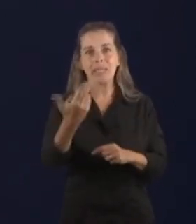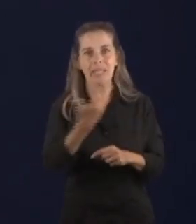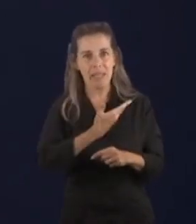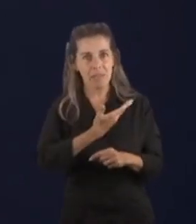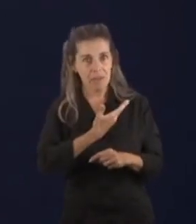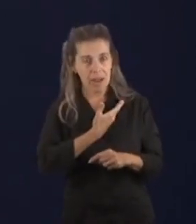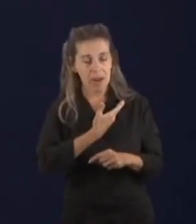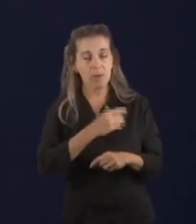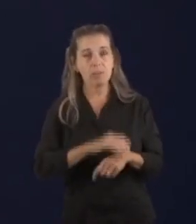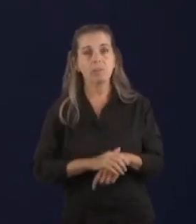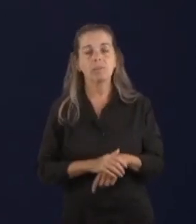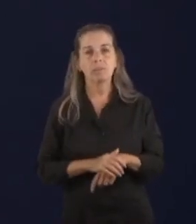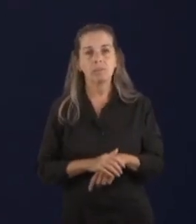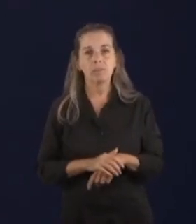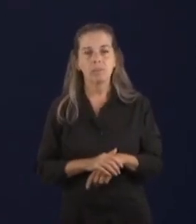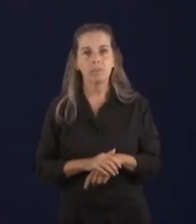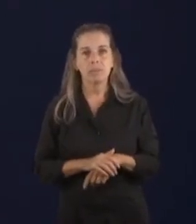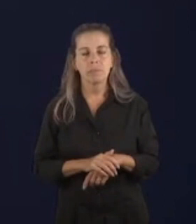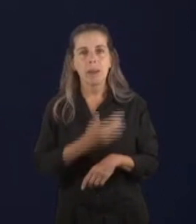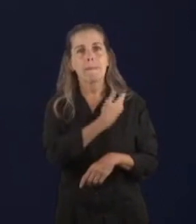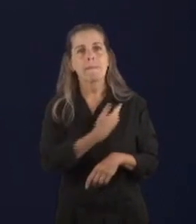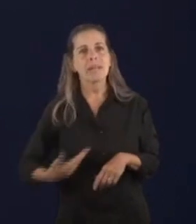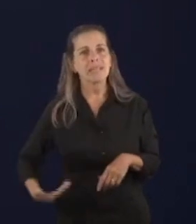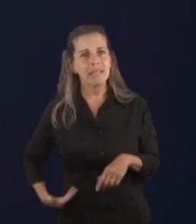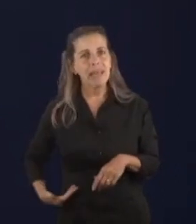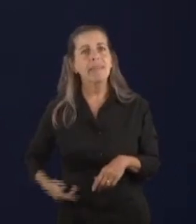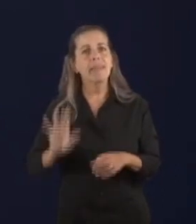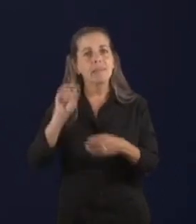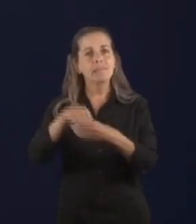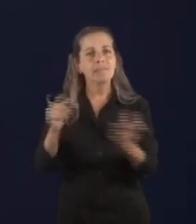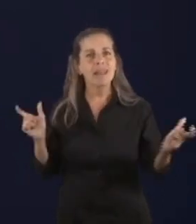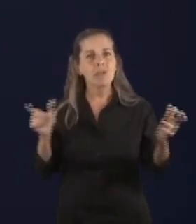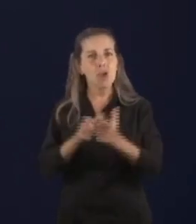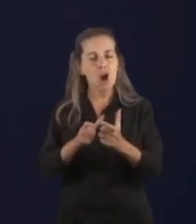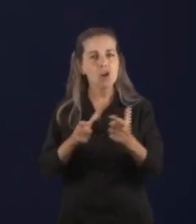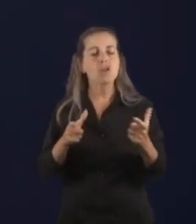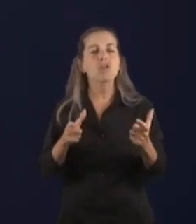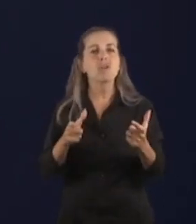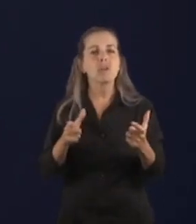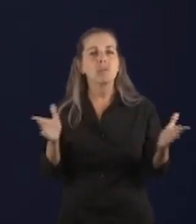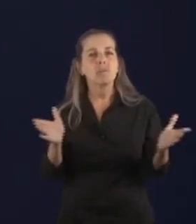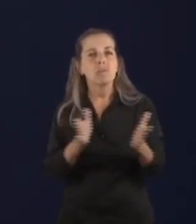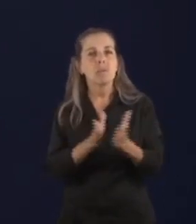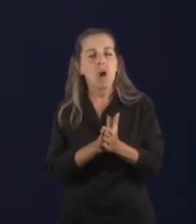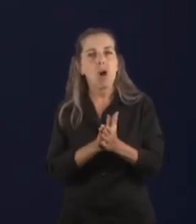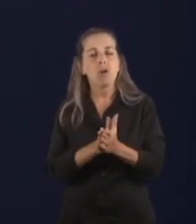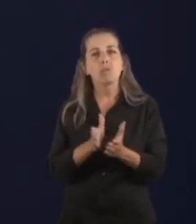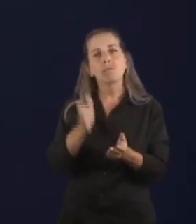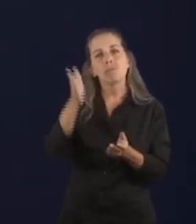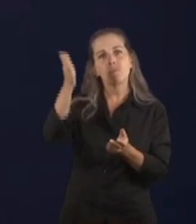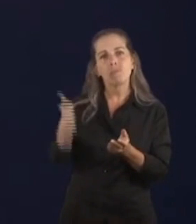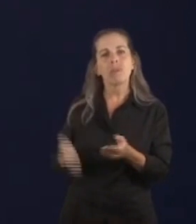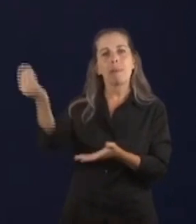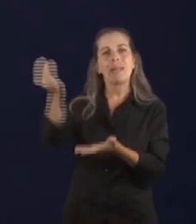viernes el presidente participará de una reunión con el secretario de estado norteamericano Anthony